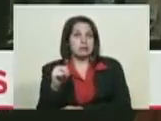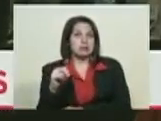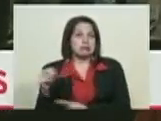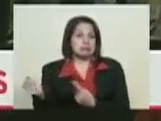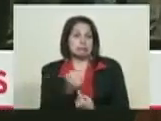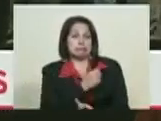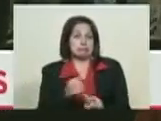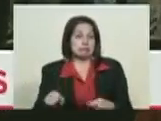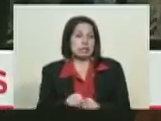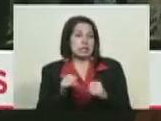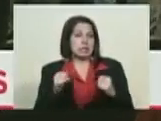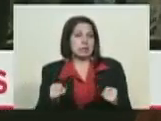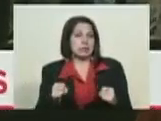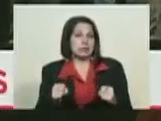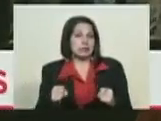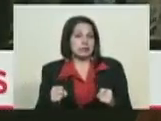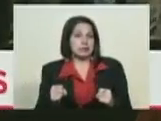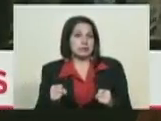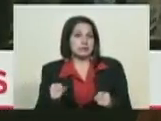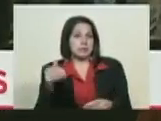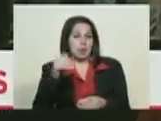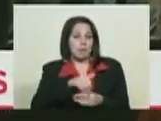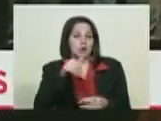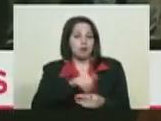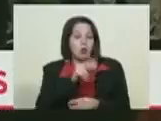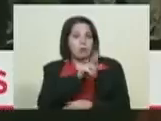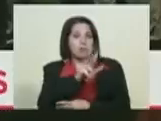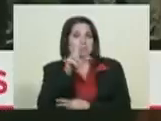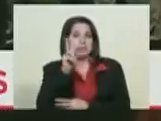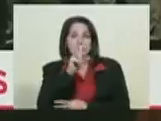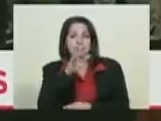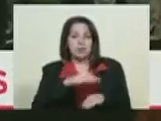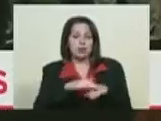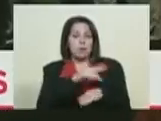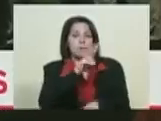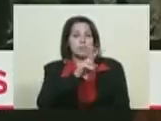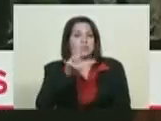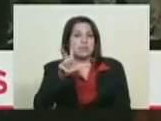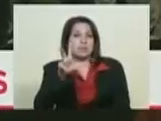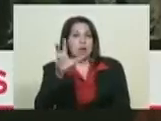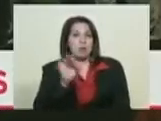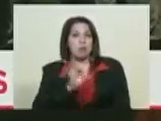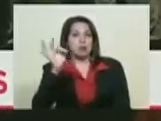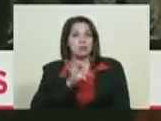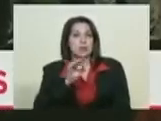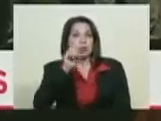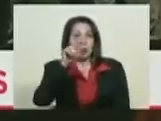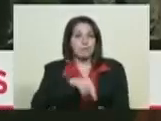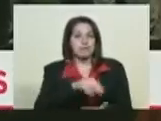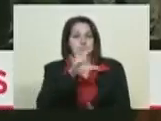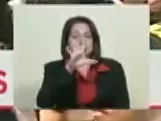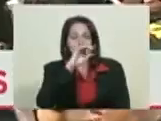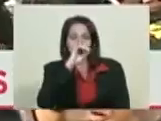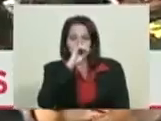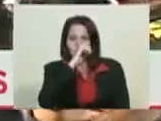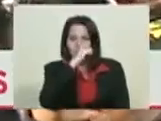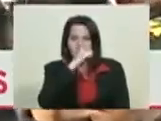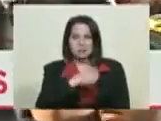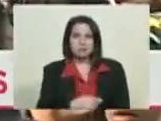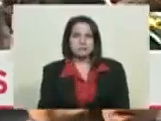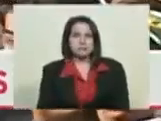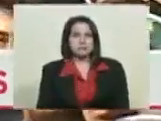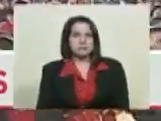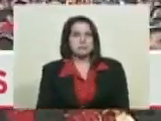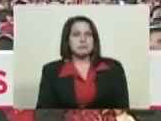daño. Votó el 23% en diciembre del 2005. Ustedes se acuerdan, ¿verdad? Compañeros de las